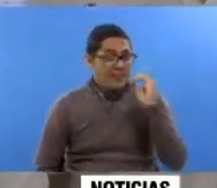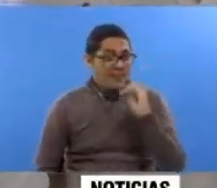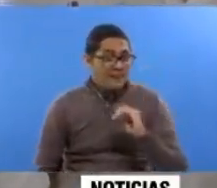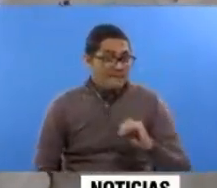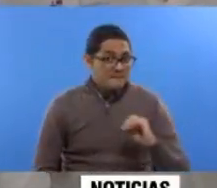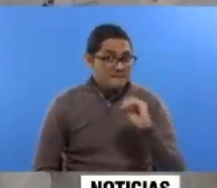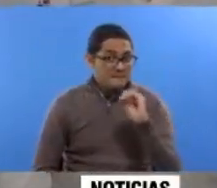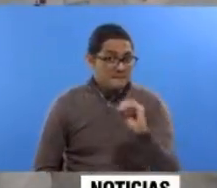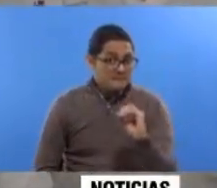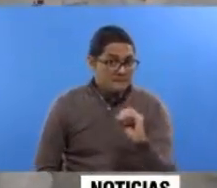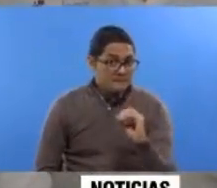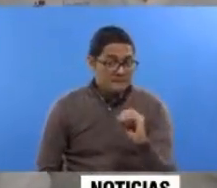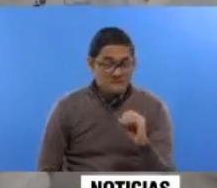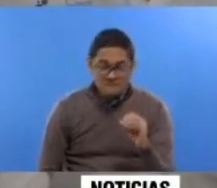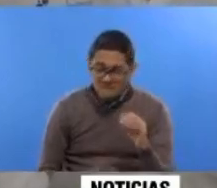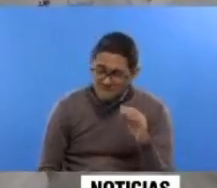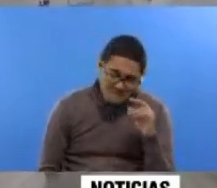histórico.